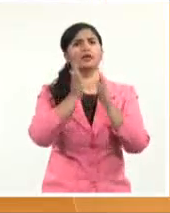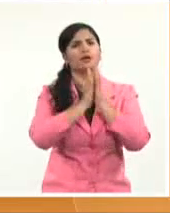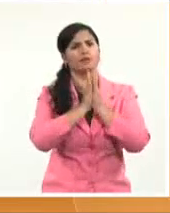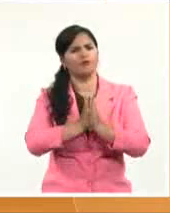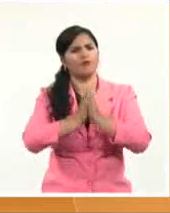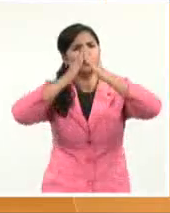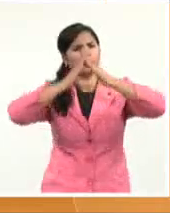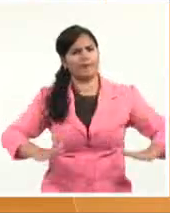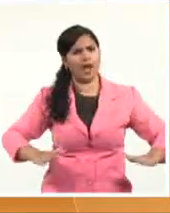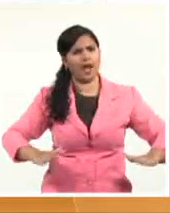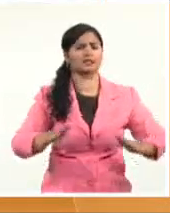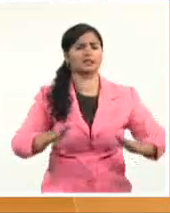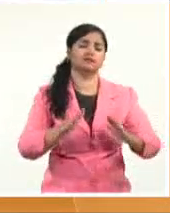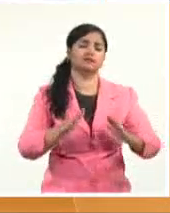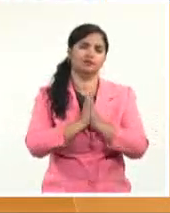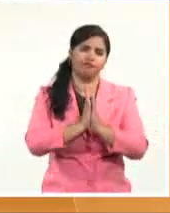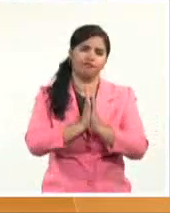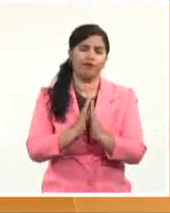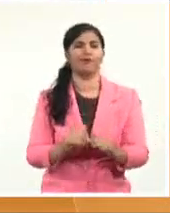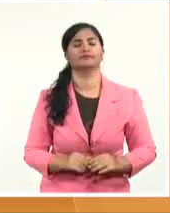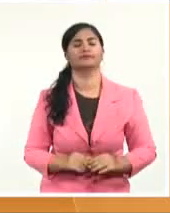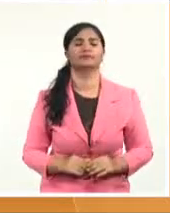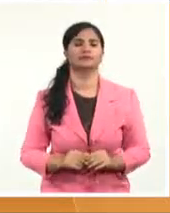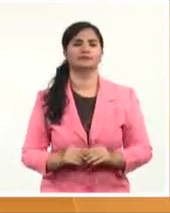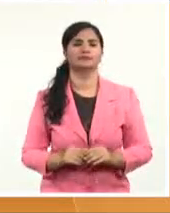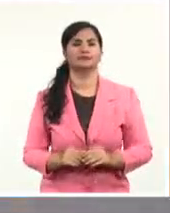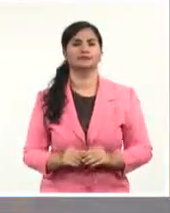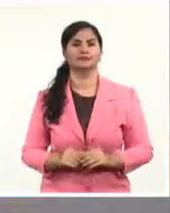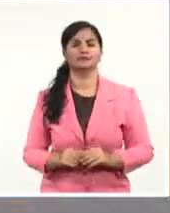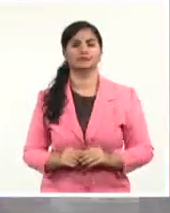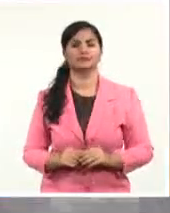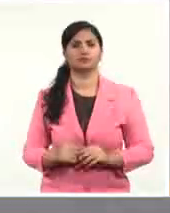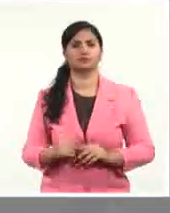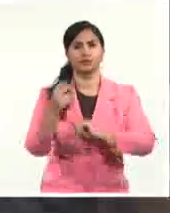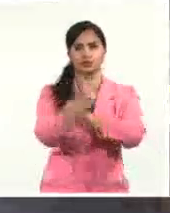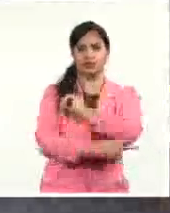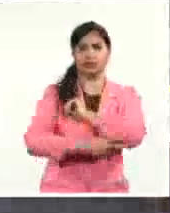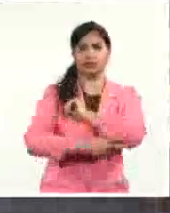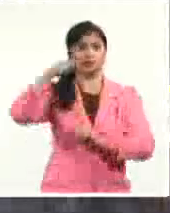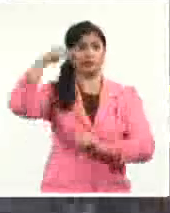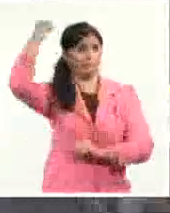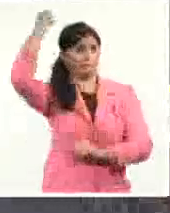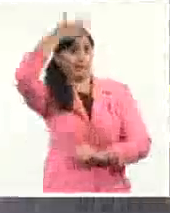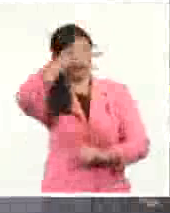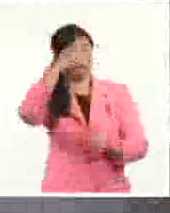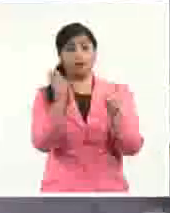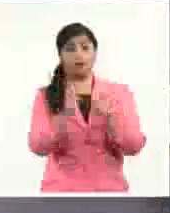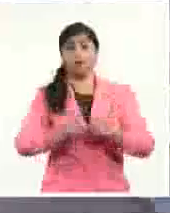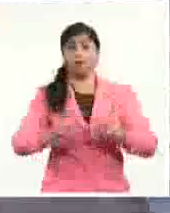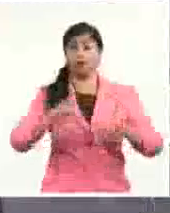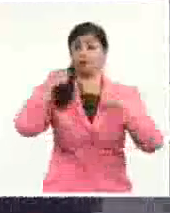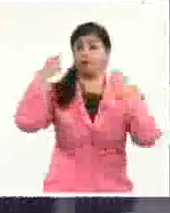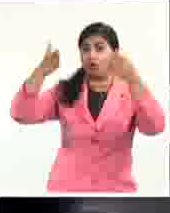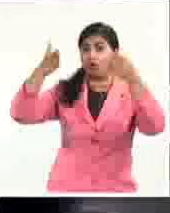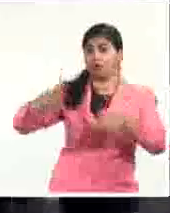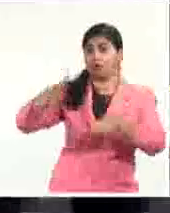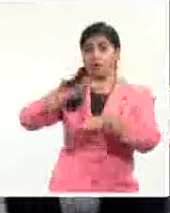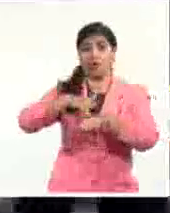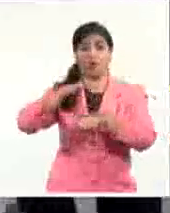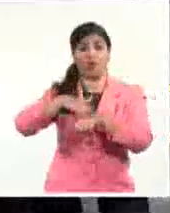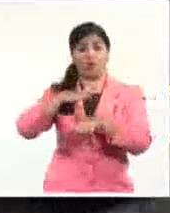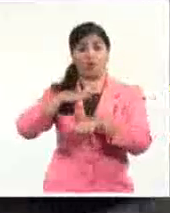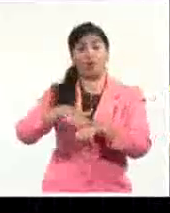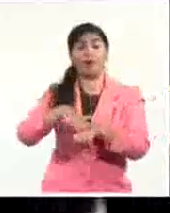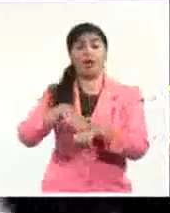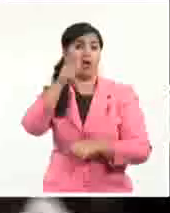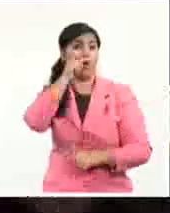Autoridad Nacional Palestina advirtió sobre una posible explosión regional por la escalada de violencia causada por el gobierno sionista de